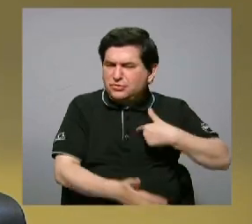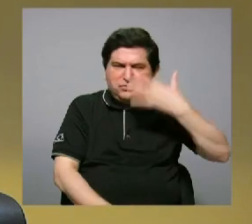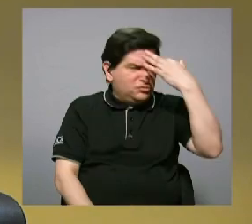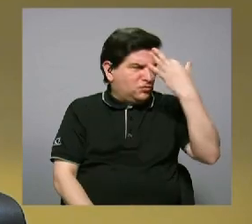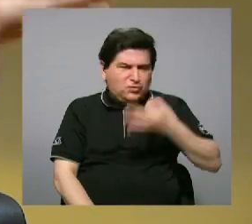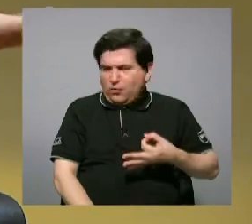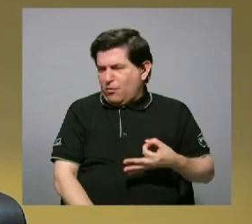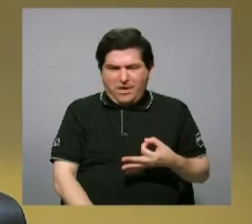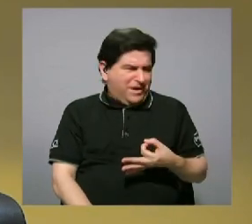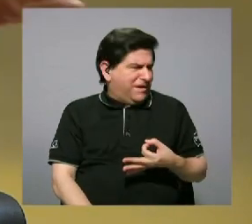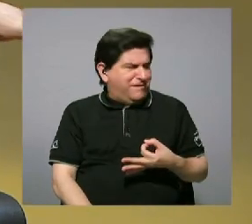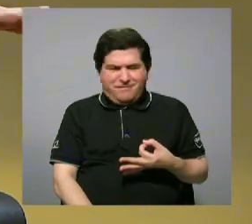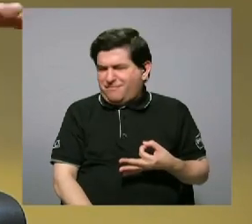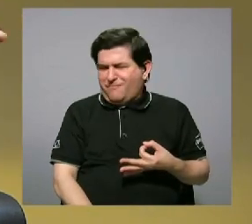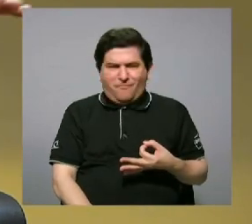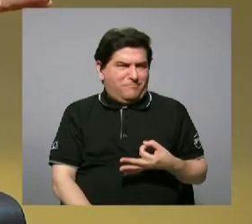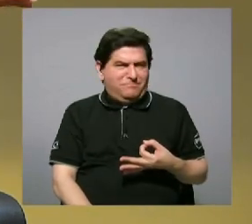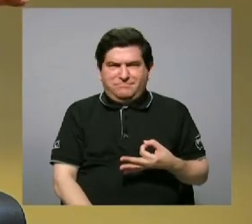pueda